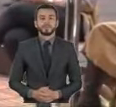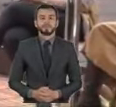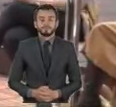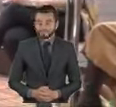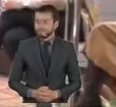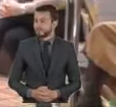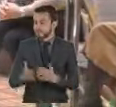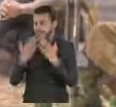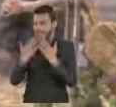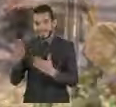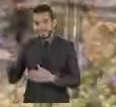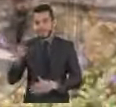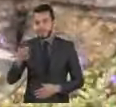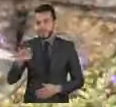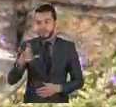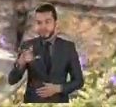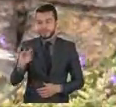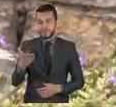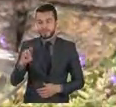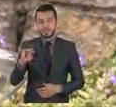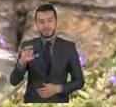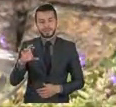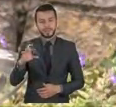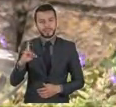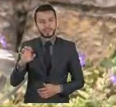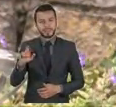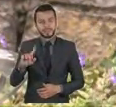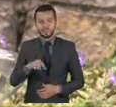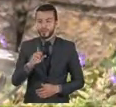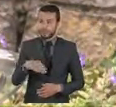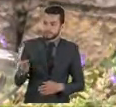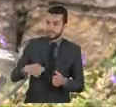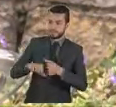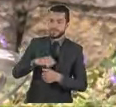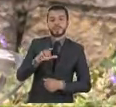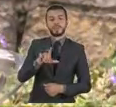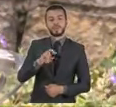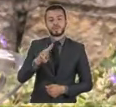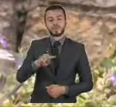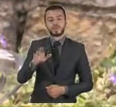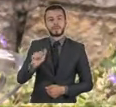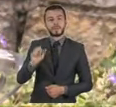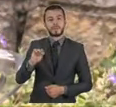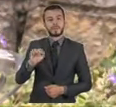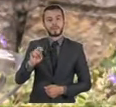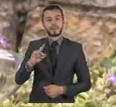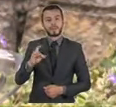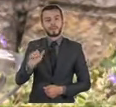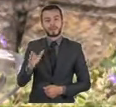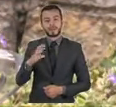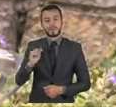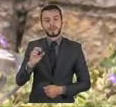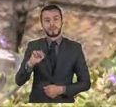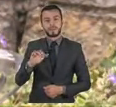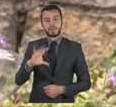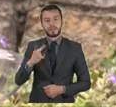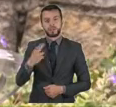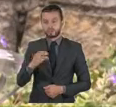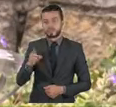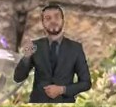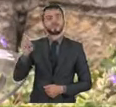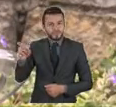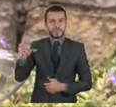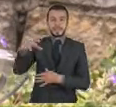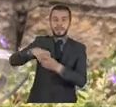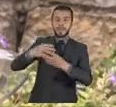Muchísimas gracias, doctora María Mercedes. Queremos invitar ahora a Luz Amanda Camacho, la directora de la Unidad Administrativa Especial de Servicios Públicos.